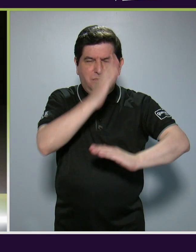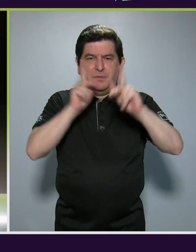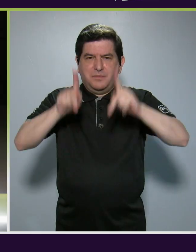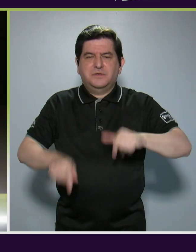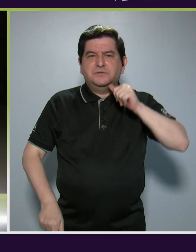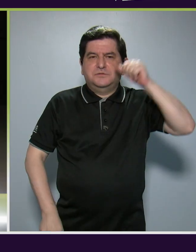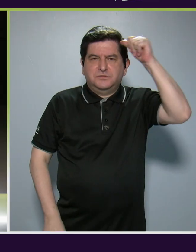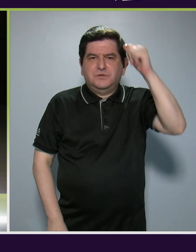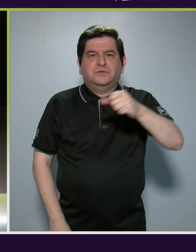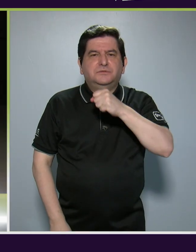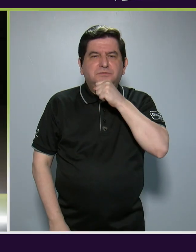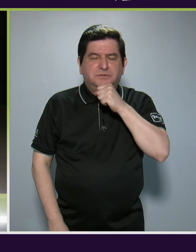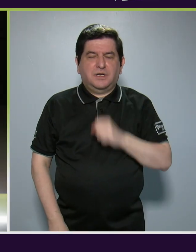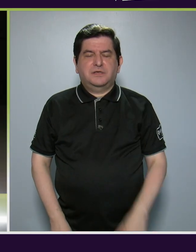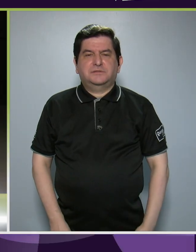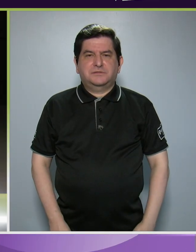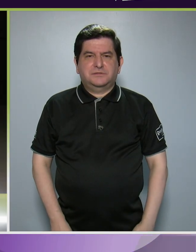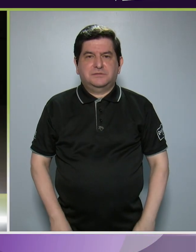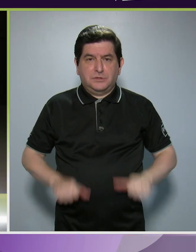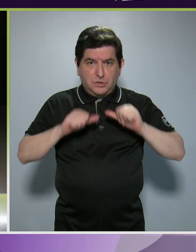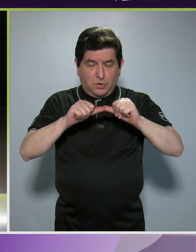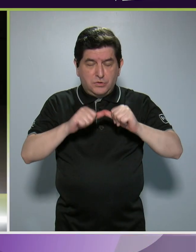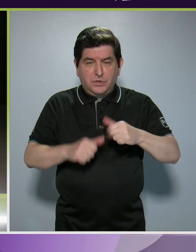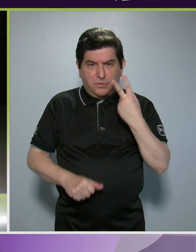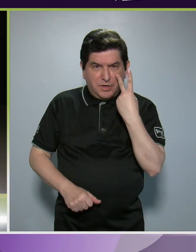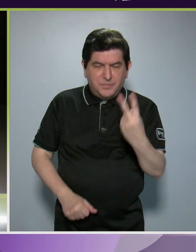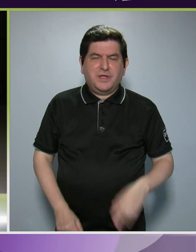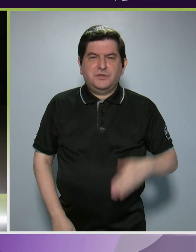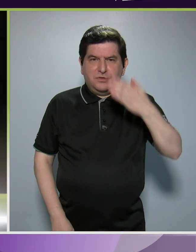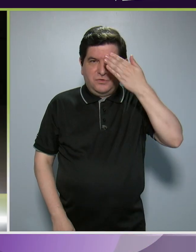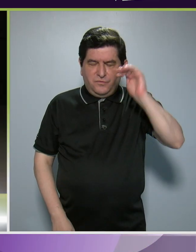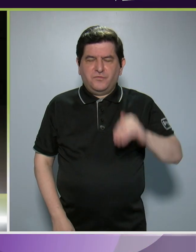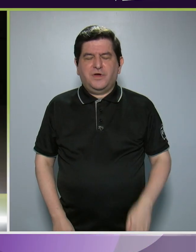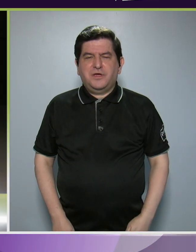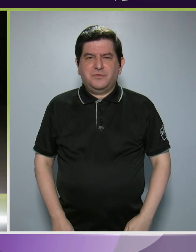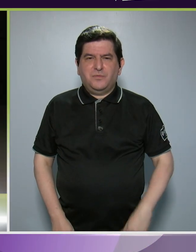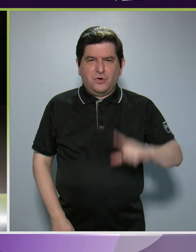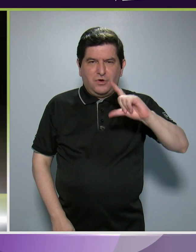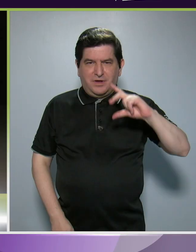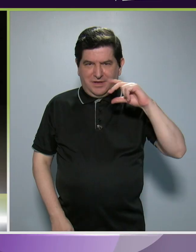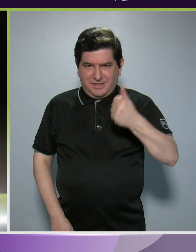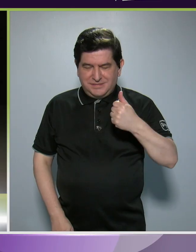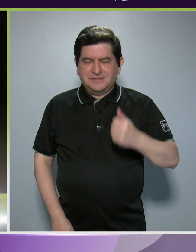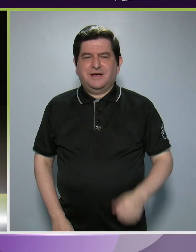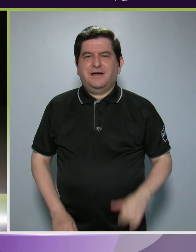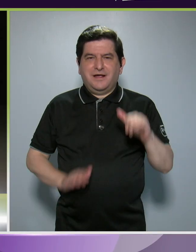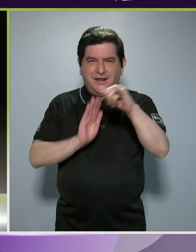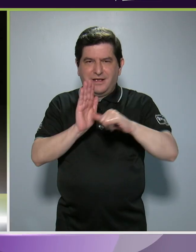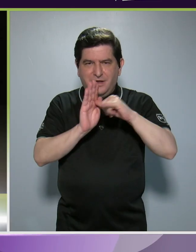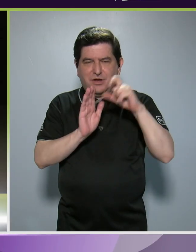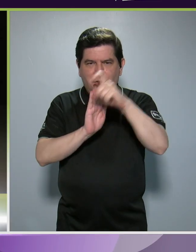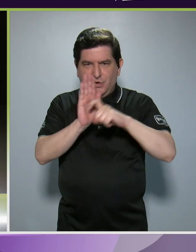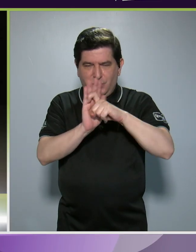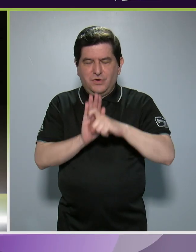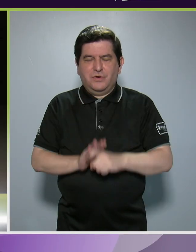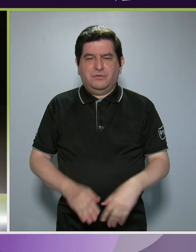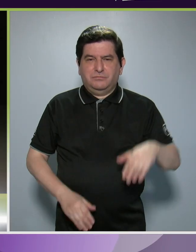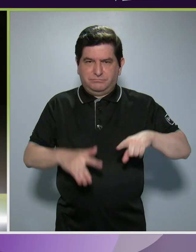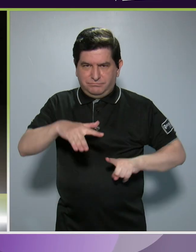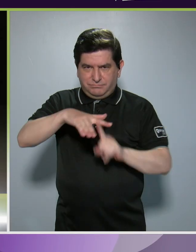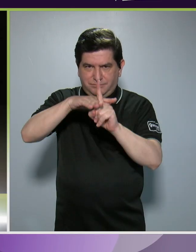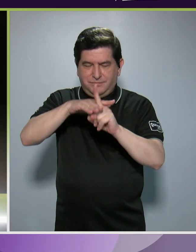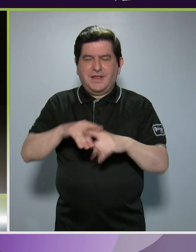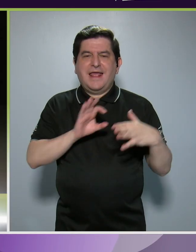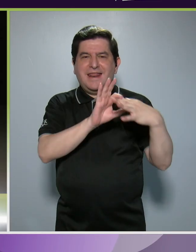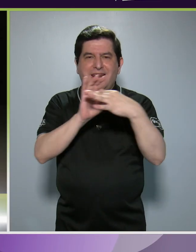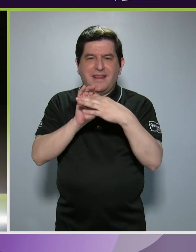adultas mayores, nos puede seguir en Facebook, Instagram, YouTube y TikTok, en donde aparecemos como Nexos UCR. Allí también